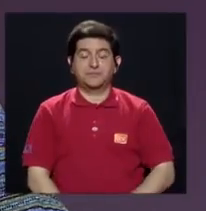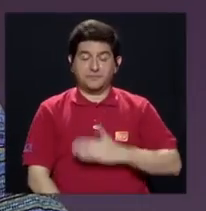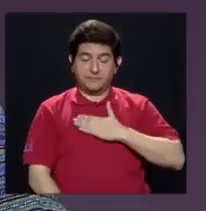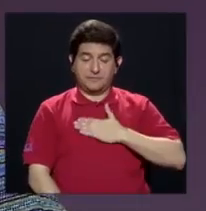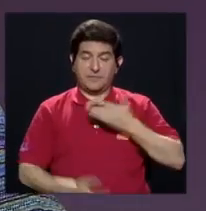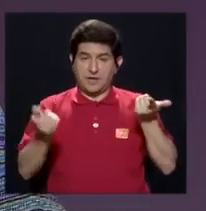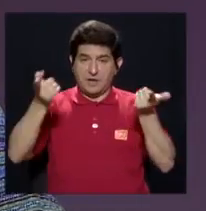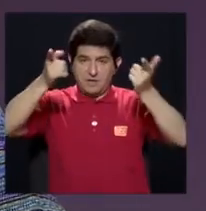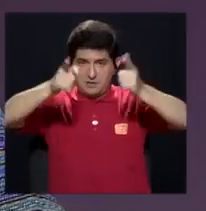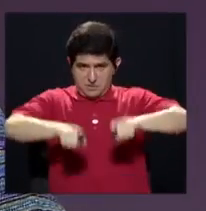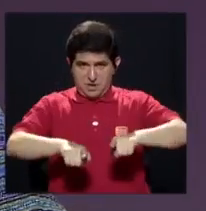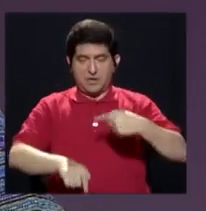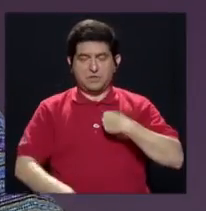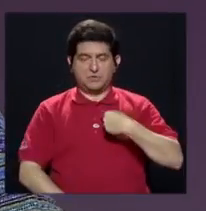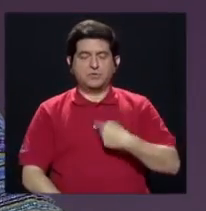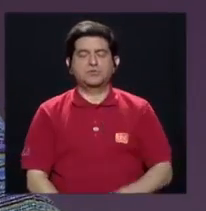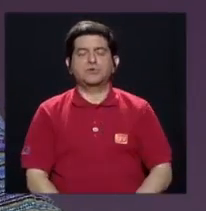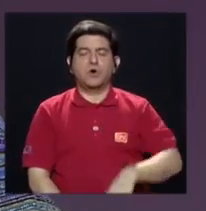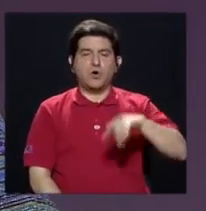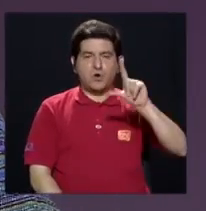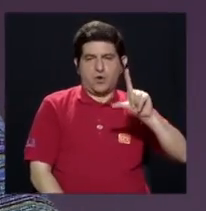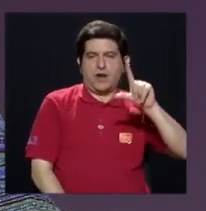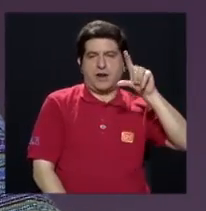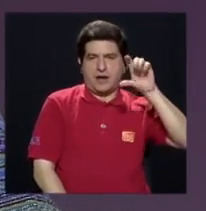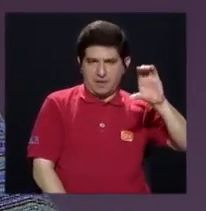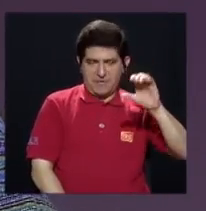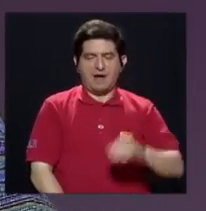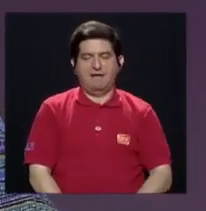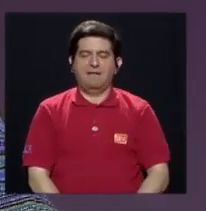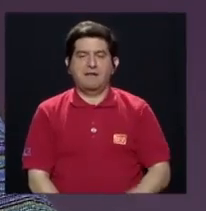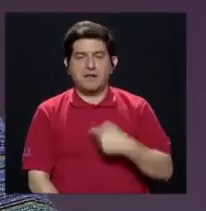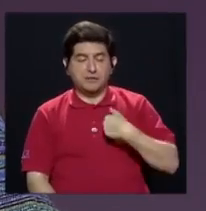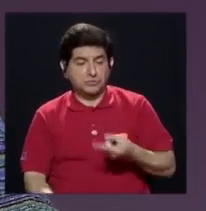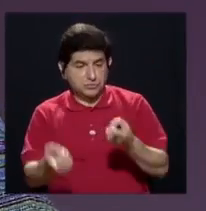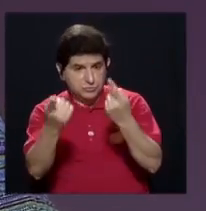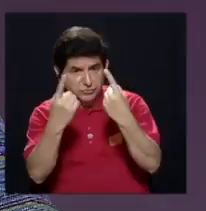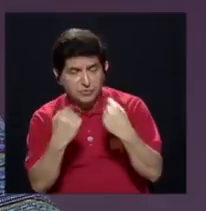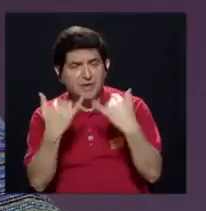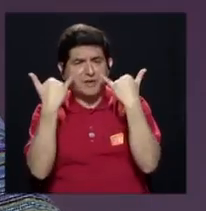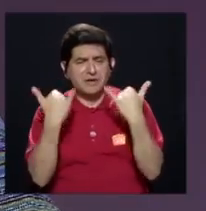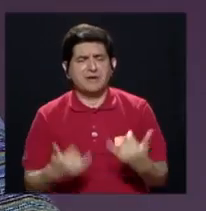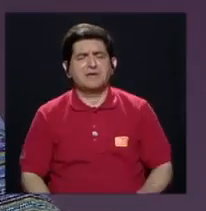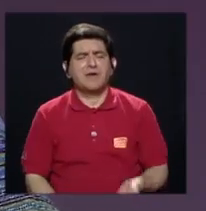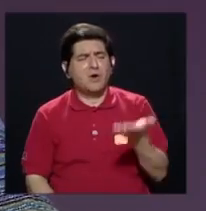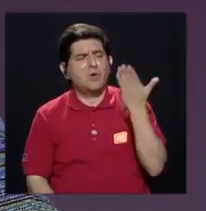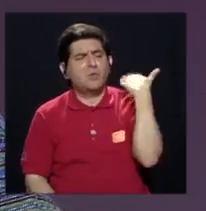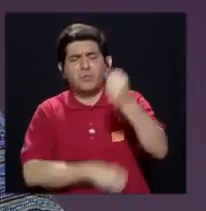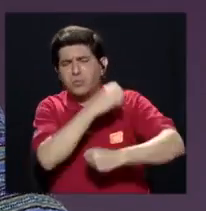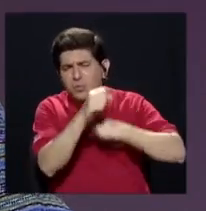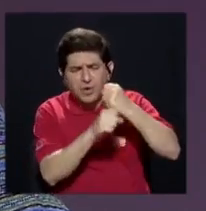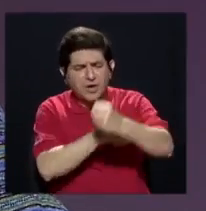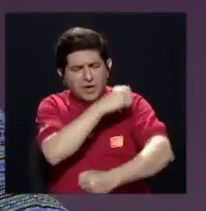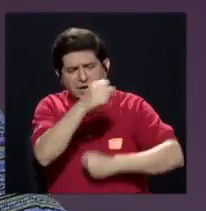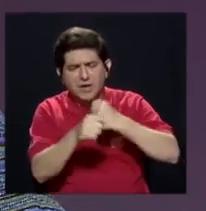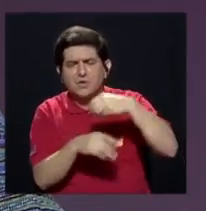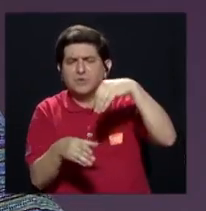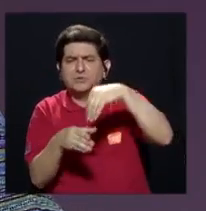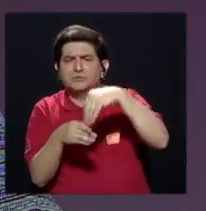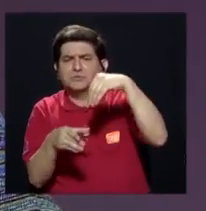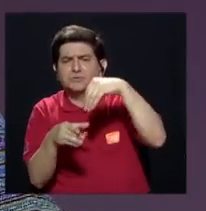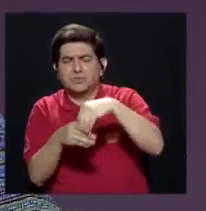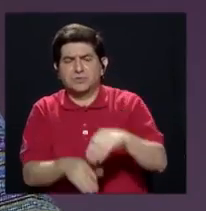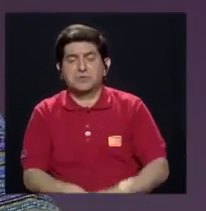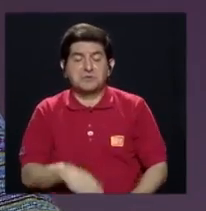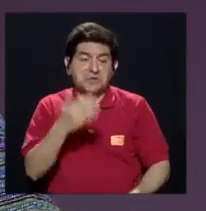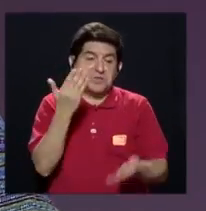caso pues soy Lorena cnal y he venido aportando ya desde hace varios años Yo podría decir